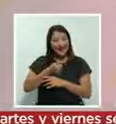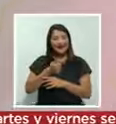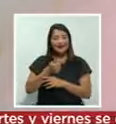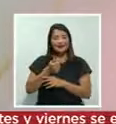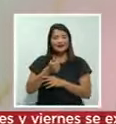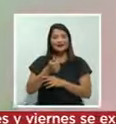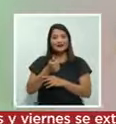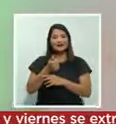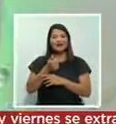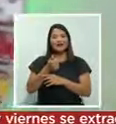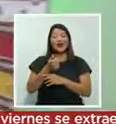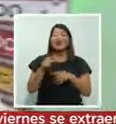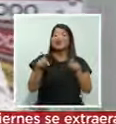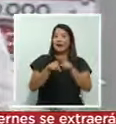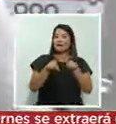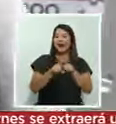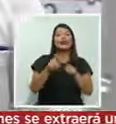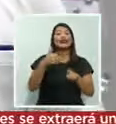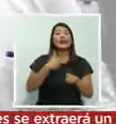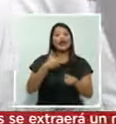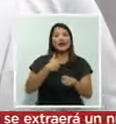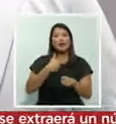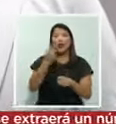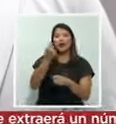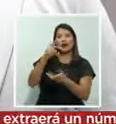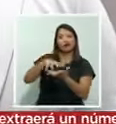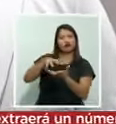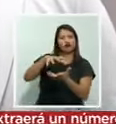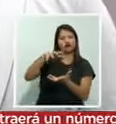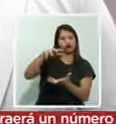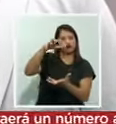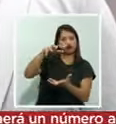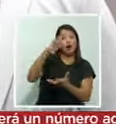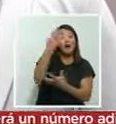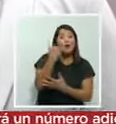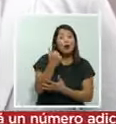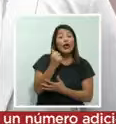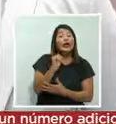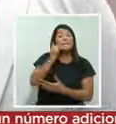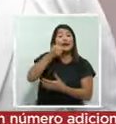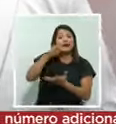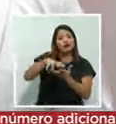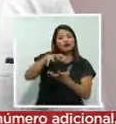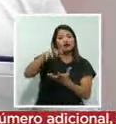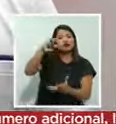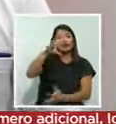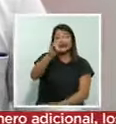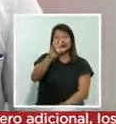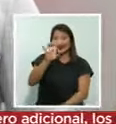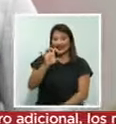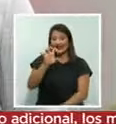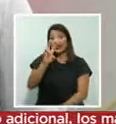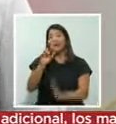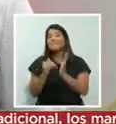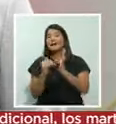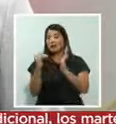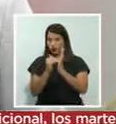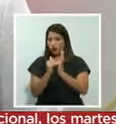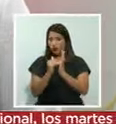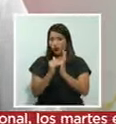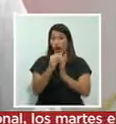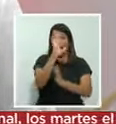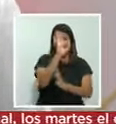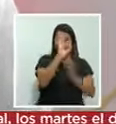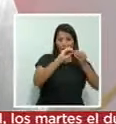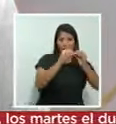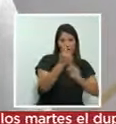Pero mañana también tenemos el acumulado. Y es que el acumulado mañana está en 700 millones, la bolita número